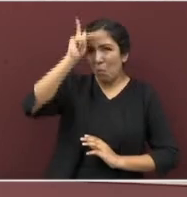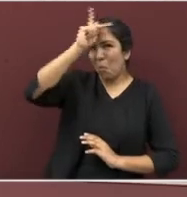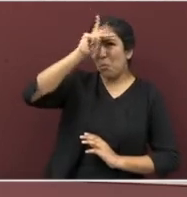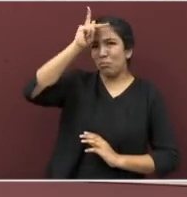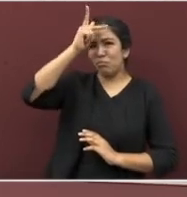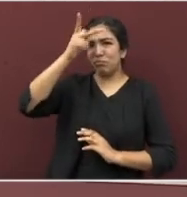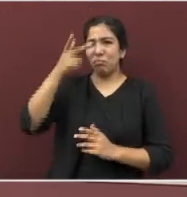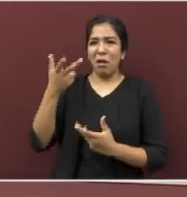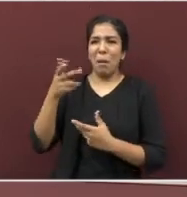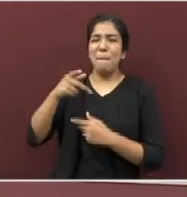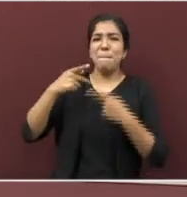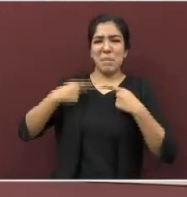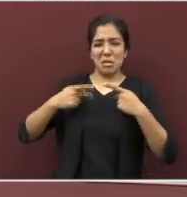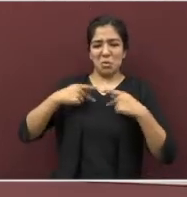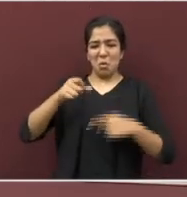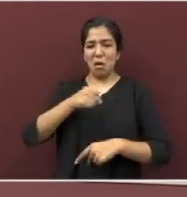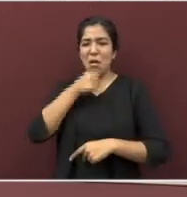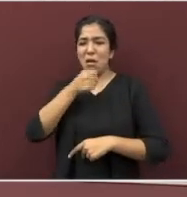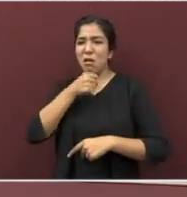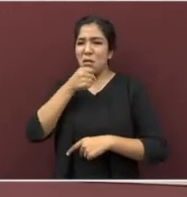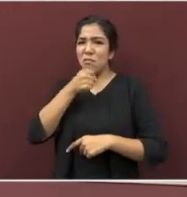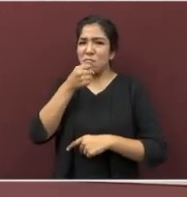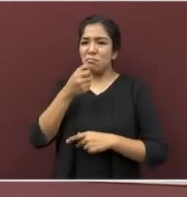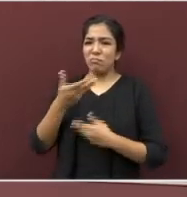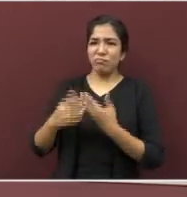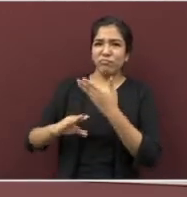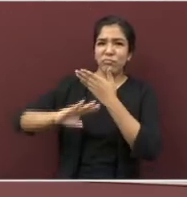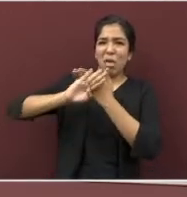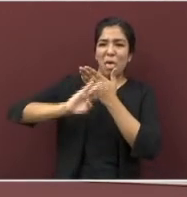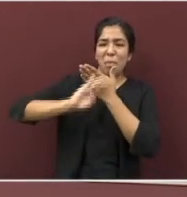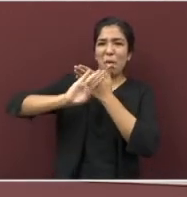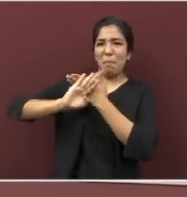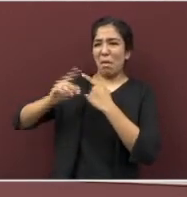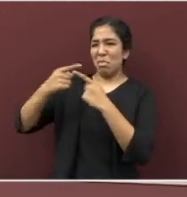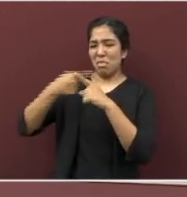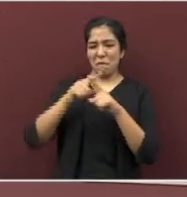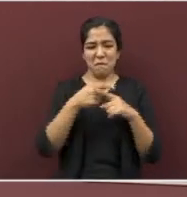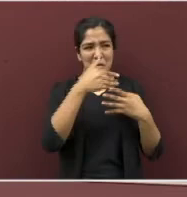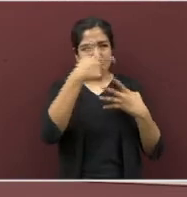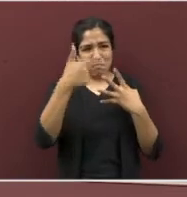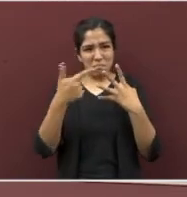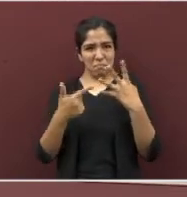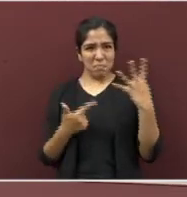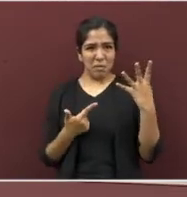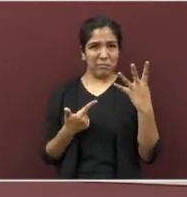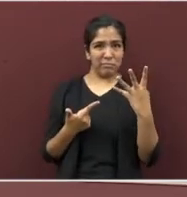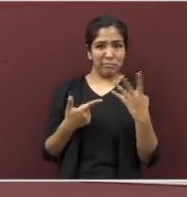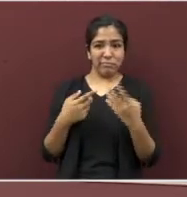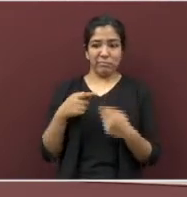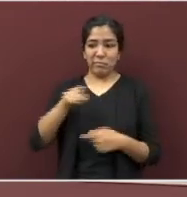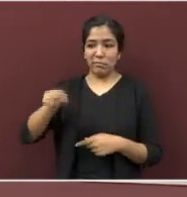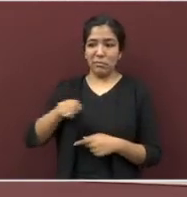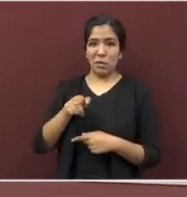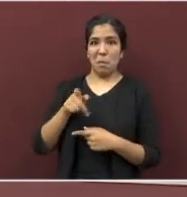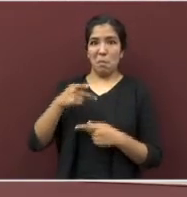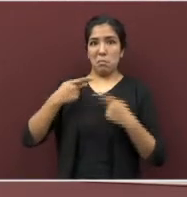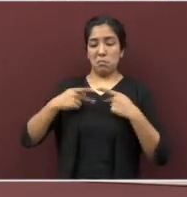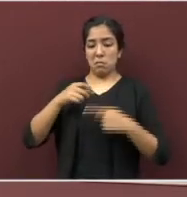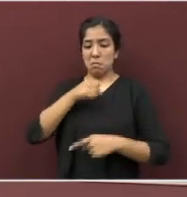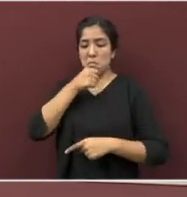víctima de acciones perturbadoras de su confianza o productoras de daño o angustia miren ustedes